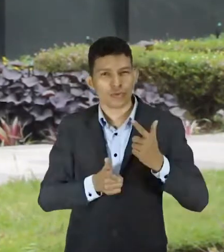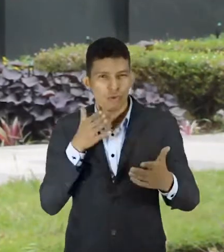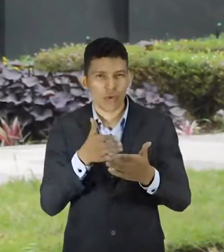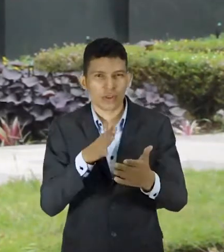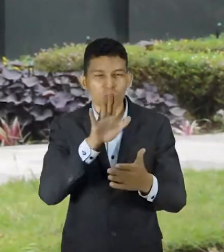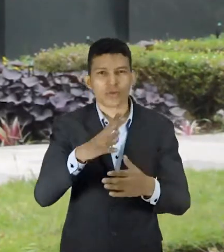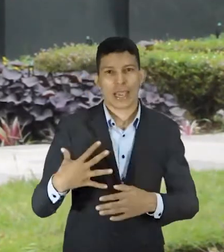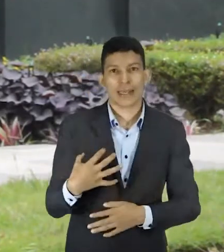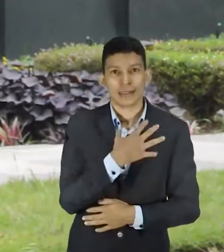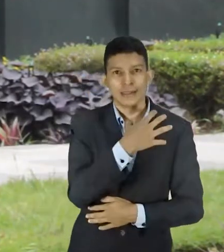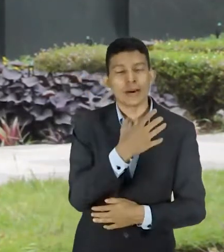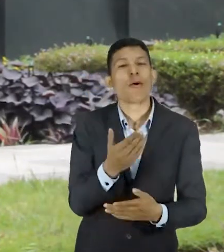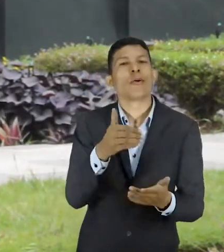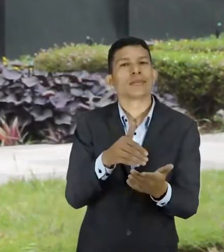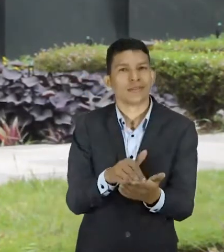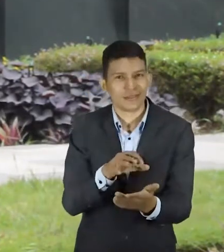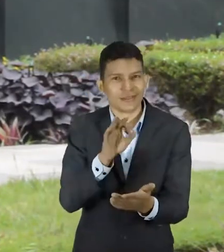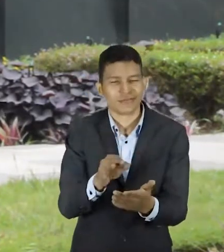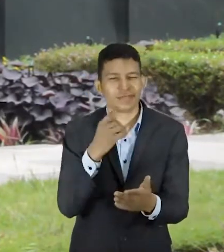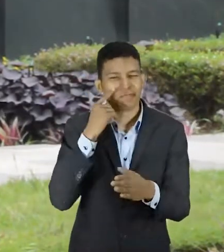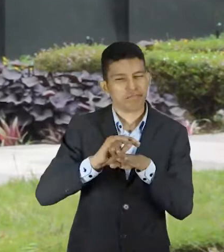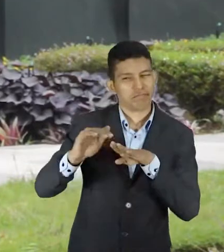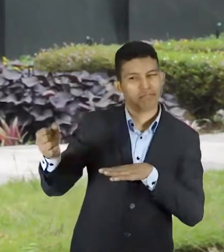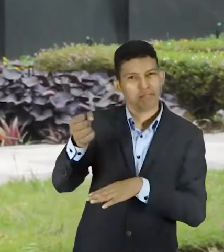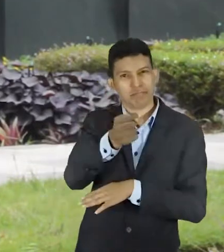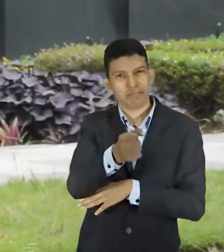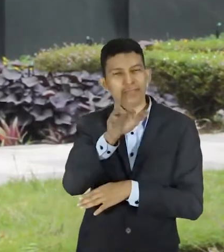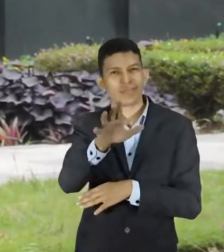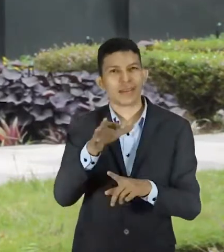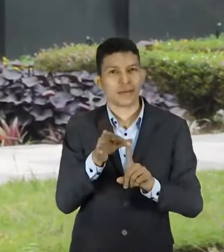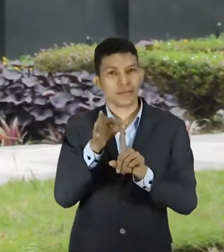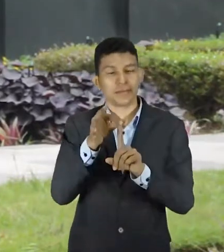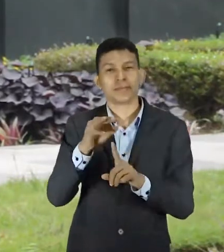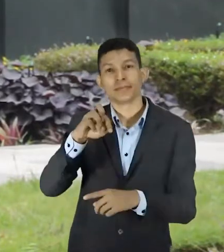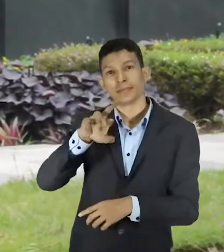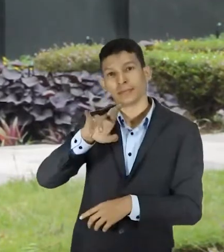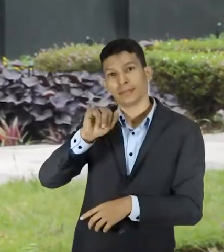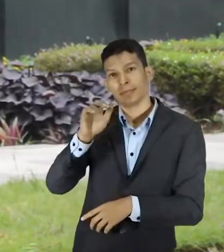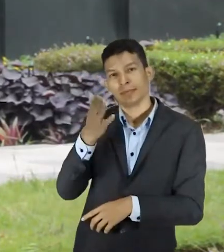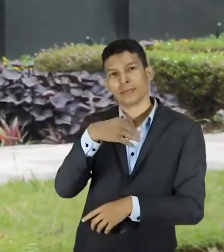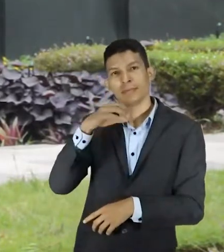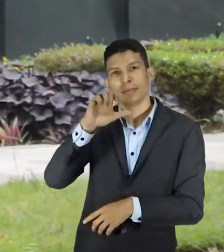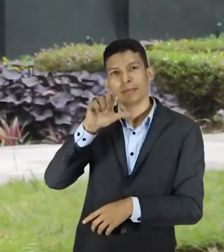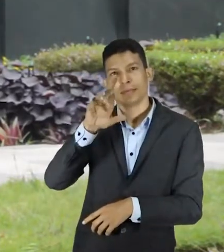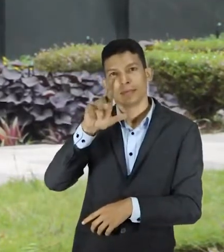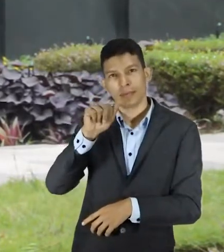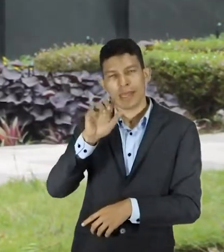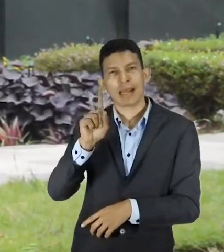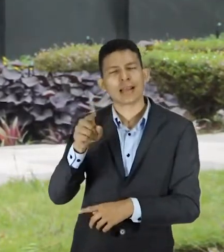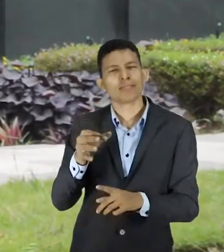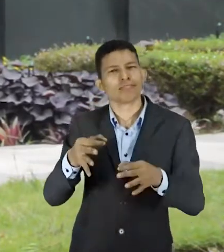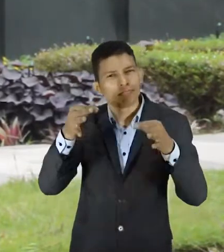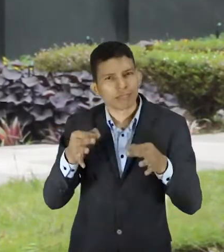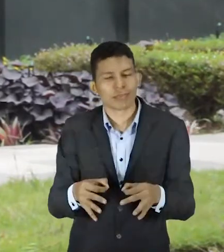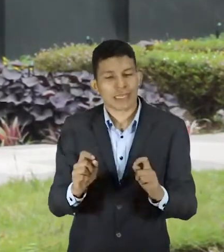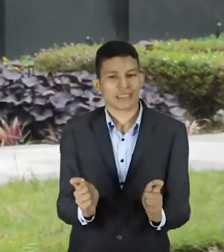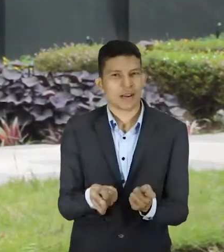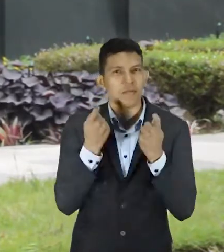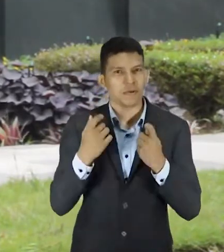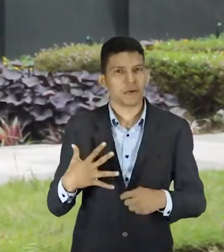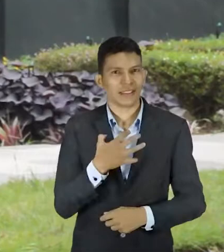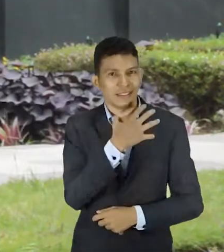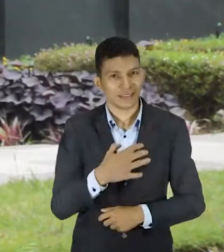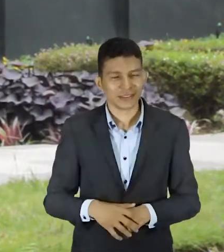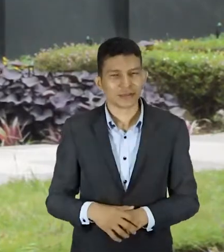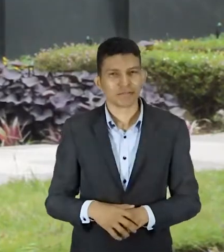cáncer, tenemos en nuestra nueva emisión de Conversalud a una invitada muy especial. Ella se llama María Clara Martínez, que es precisamente una